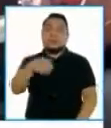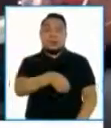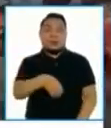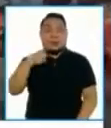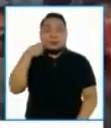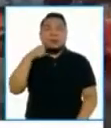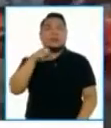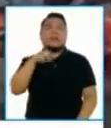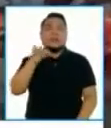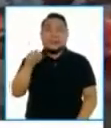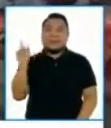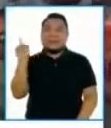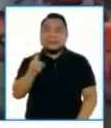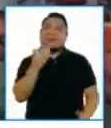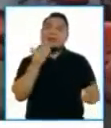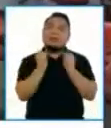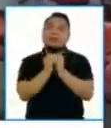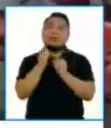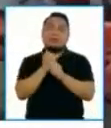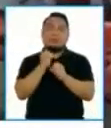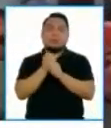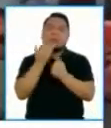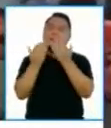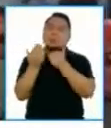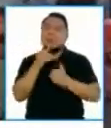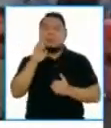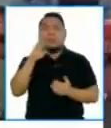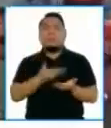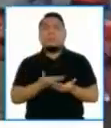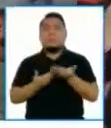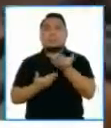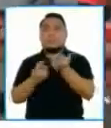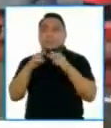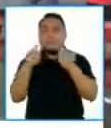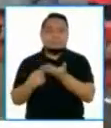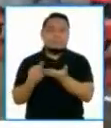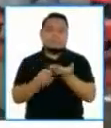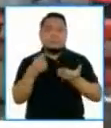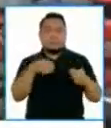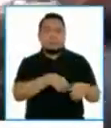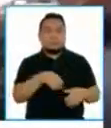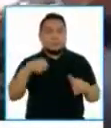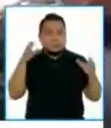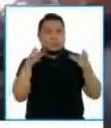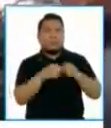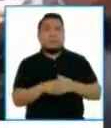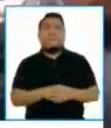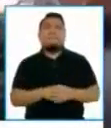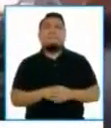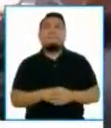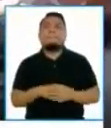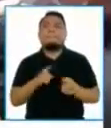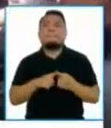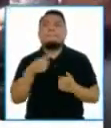congresista Lenin Bazán para dialogar con los trabajadores agrarios y presentar 4 propuestas que serán debatidas en el Parlamento. Una remuneración